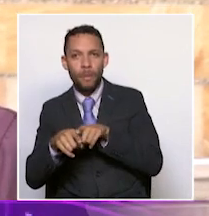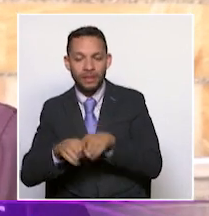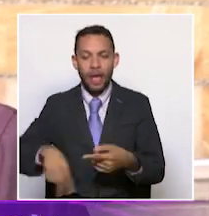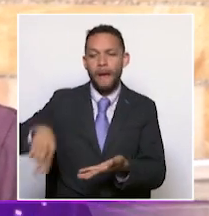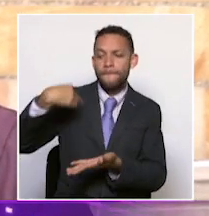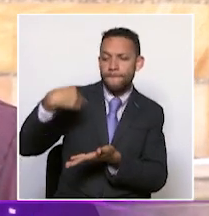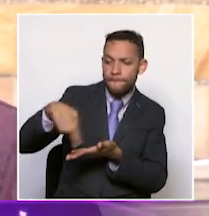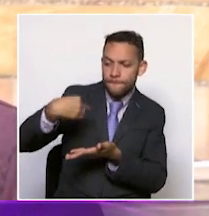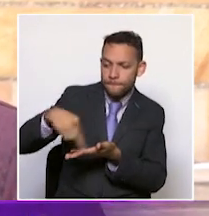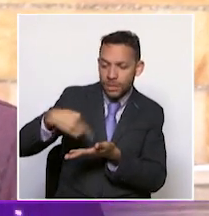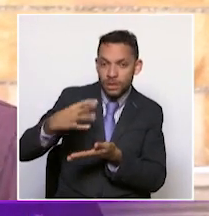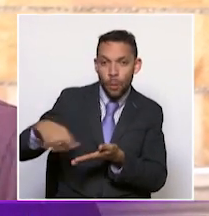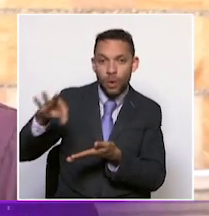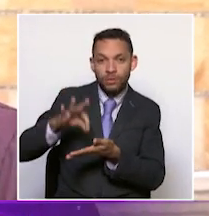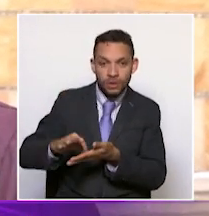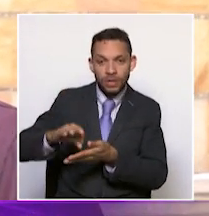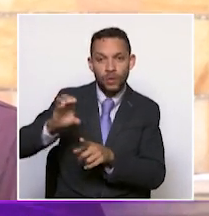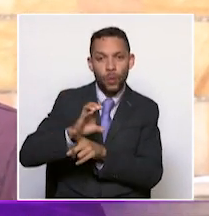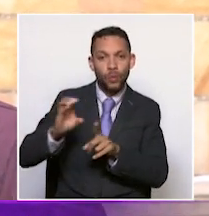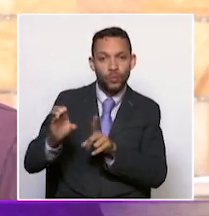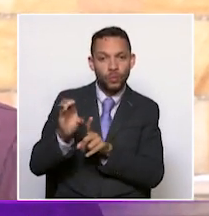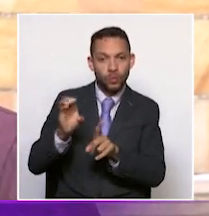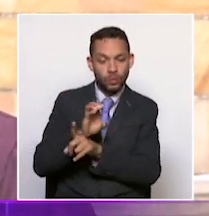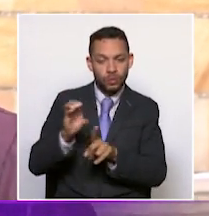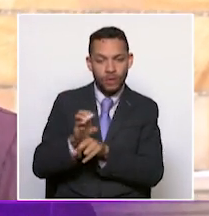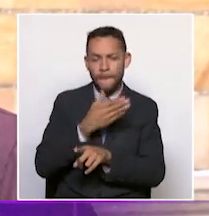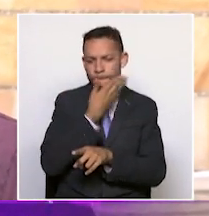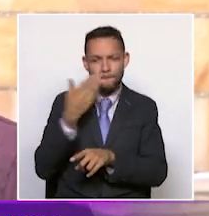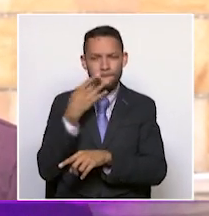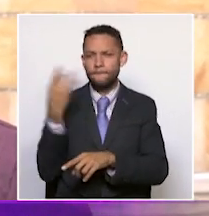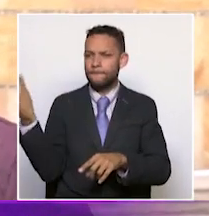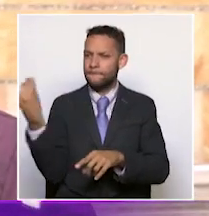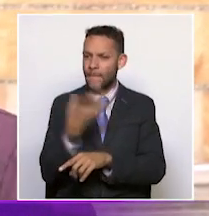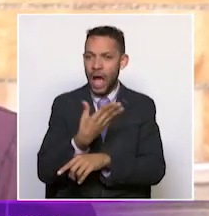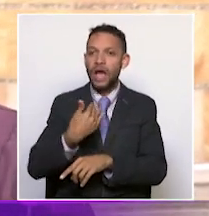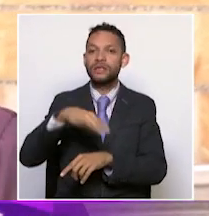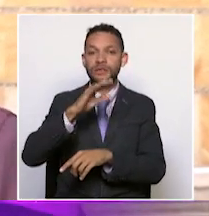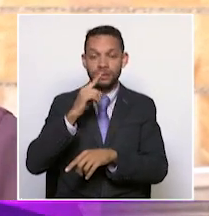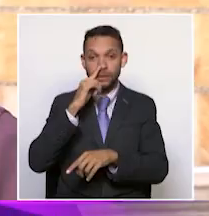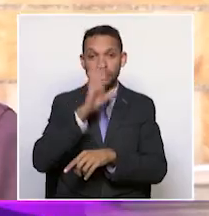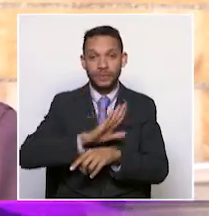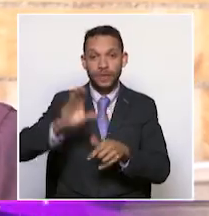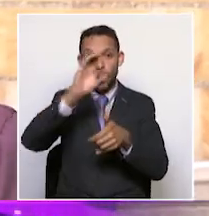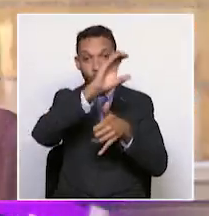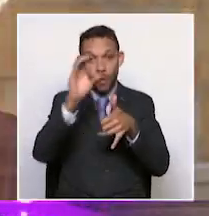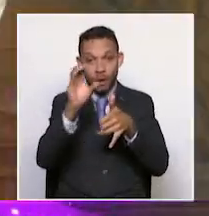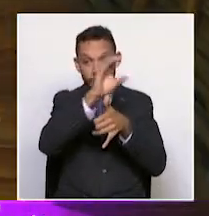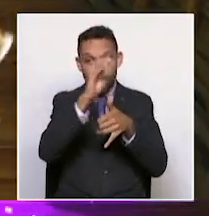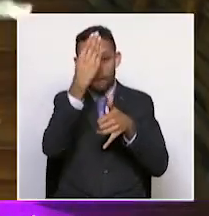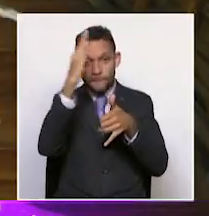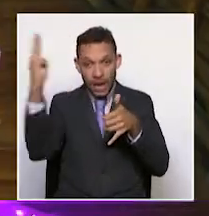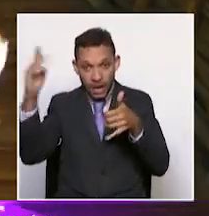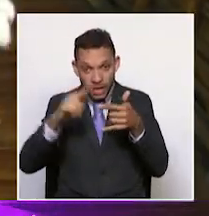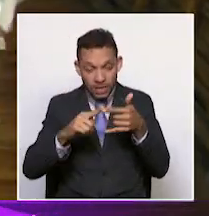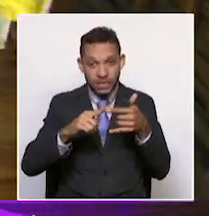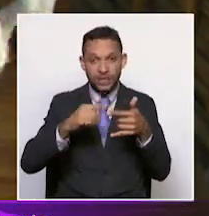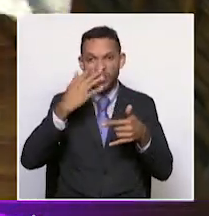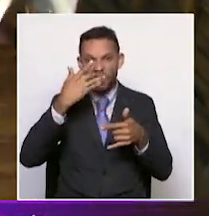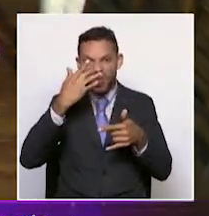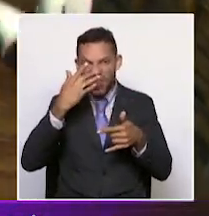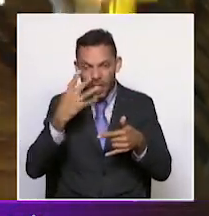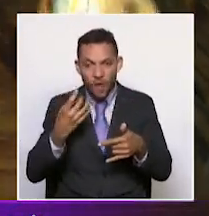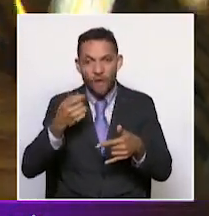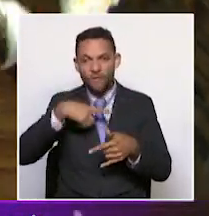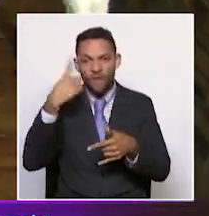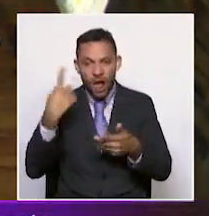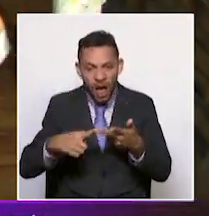nacional, en el cual participaron pues los mejores comparsas del Carnaval de Barranquilla, Carnaval de Negros y Blancos, Feria del